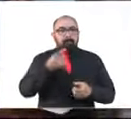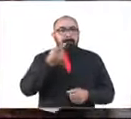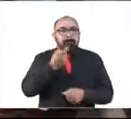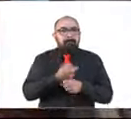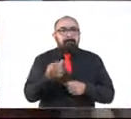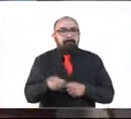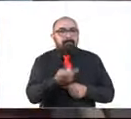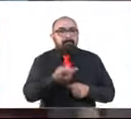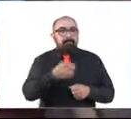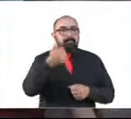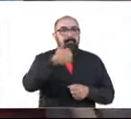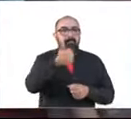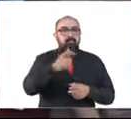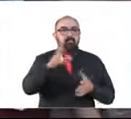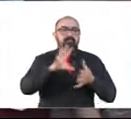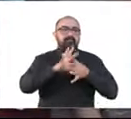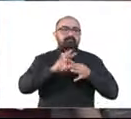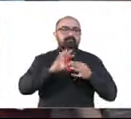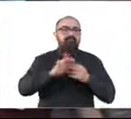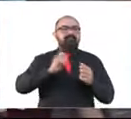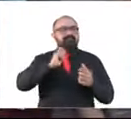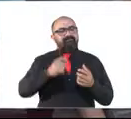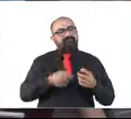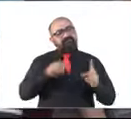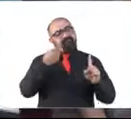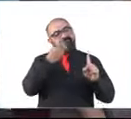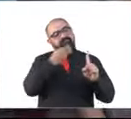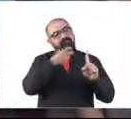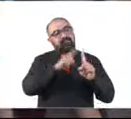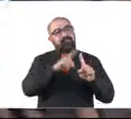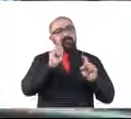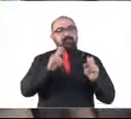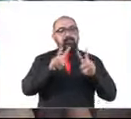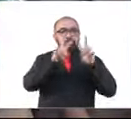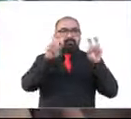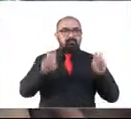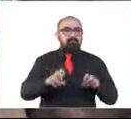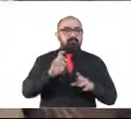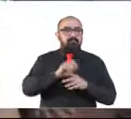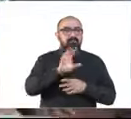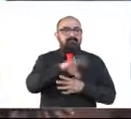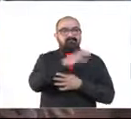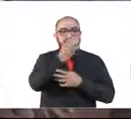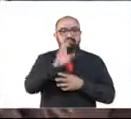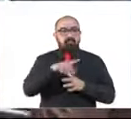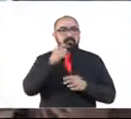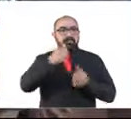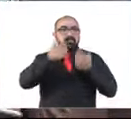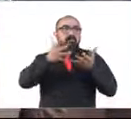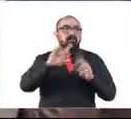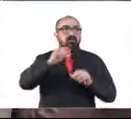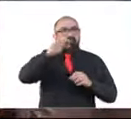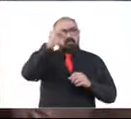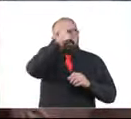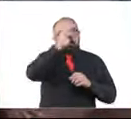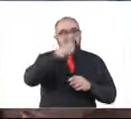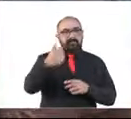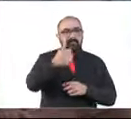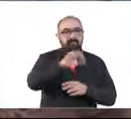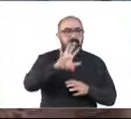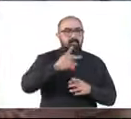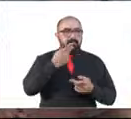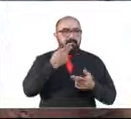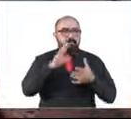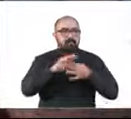quien más bien hace un planteamiento en relación al tema del medio ambiente. Cada quien tiene una perspectiva distinta y enriquecedora, así que pues